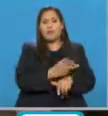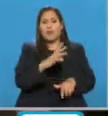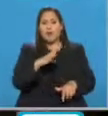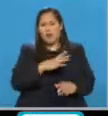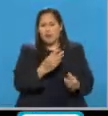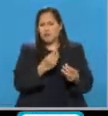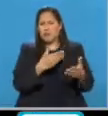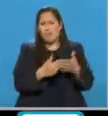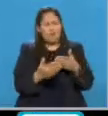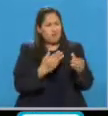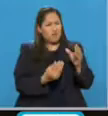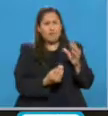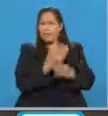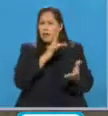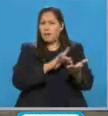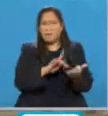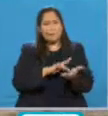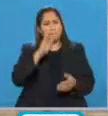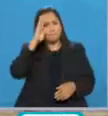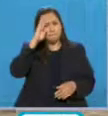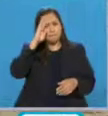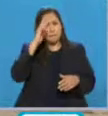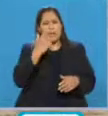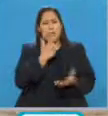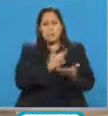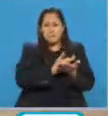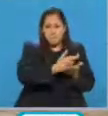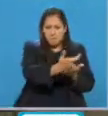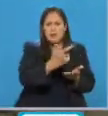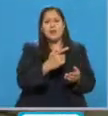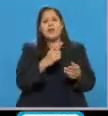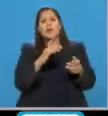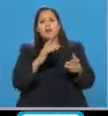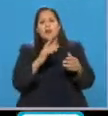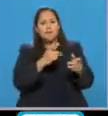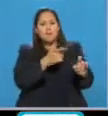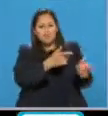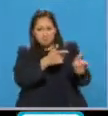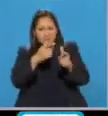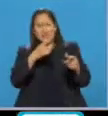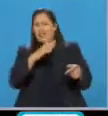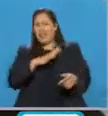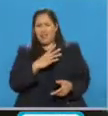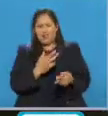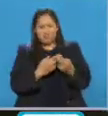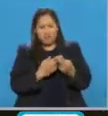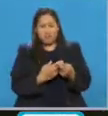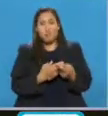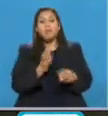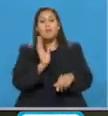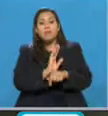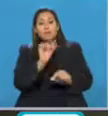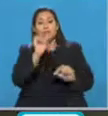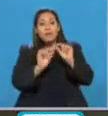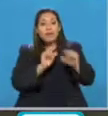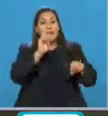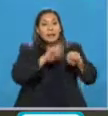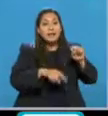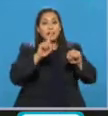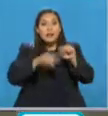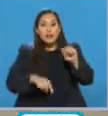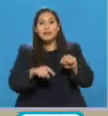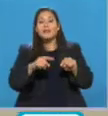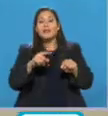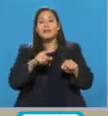de tecnología, que hay un apoyo brutal de dinero, de aparato bélico. Lo que hace la película es poco a poco despojar a los gringos